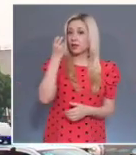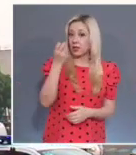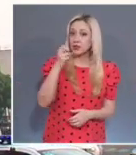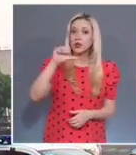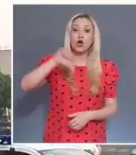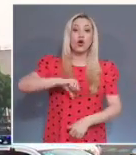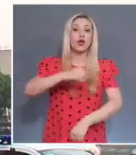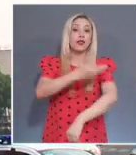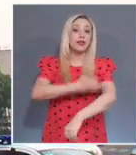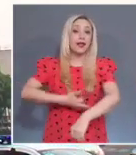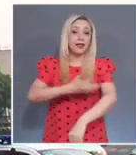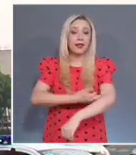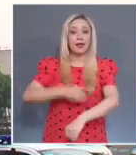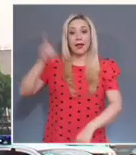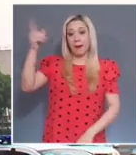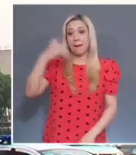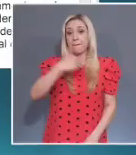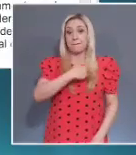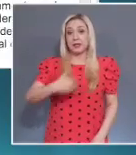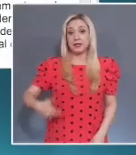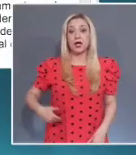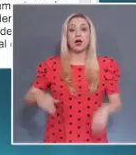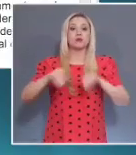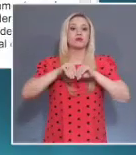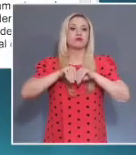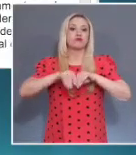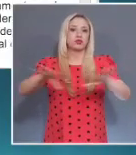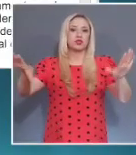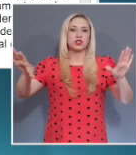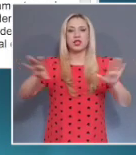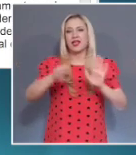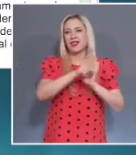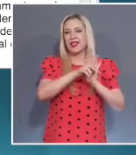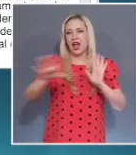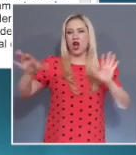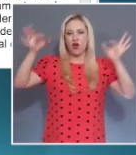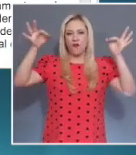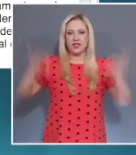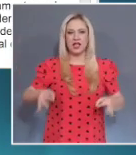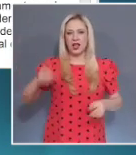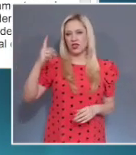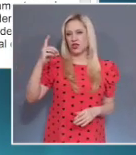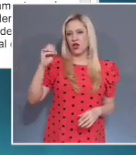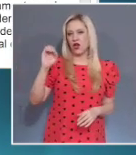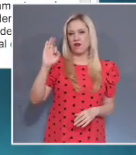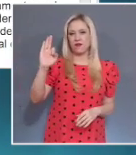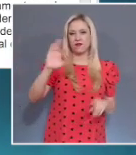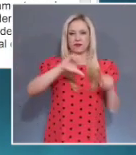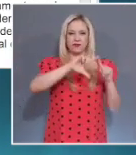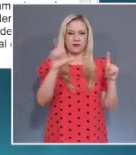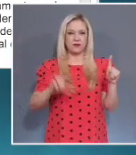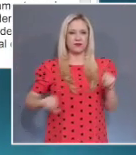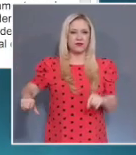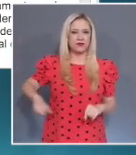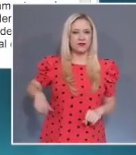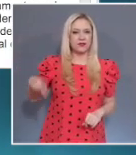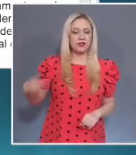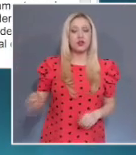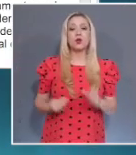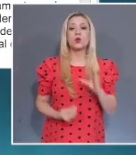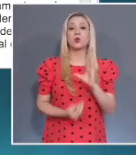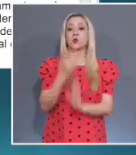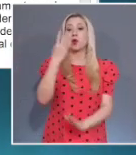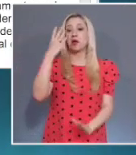el Ejecutivo Federal publicó en el Diario Oficial de la Federación un nuevo decreto en el que establece que por su